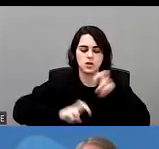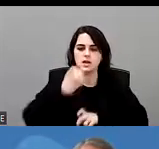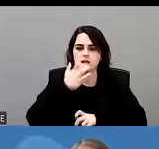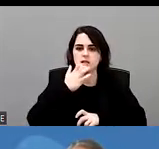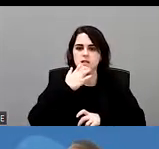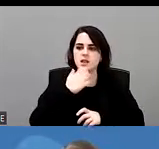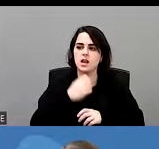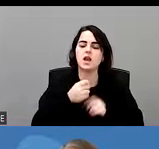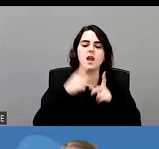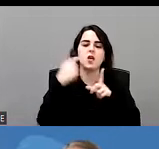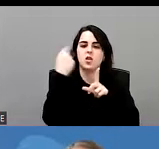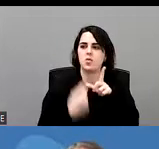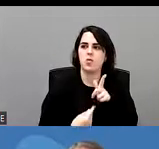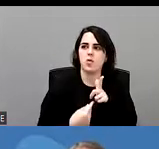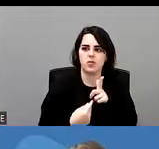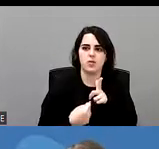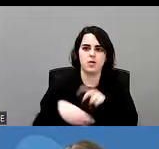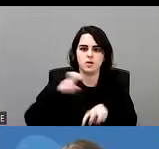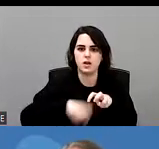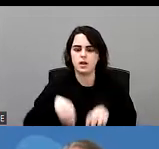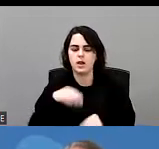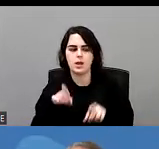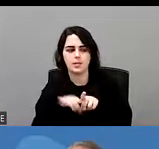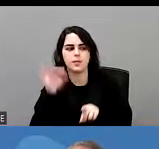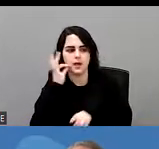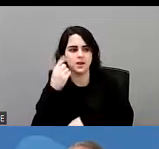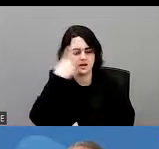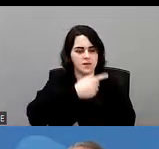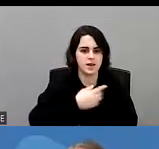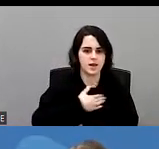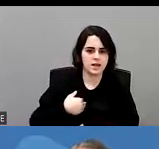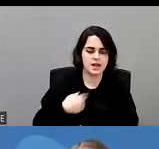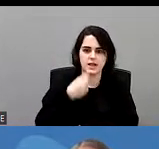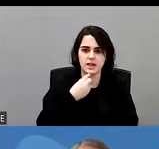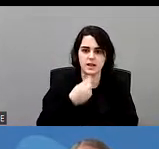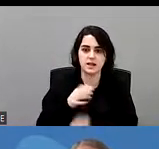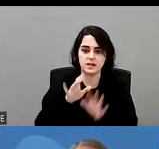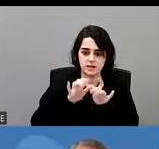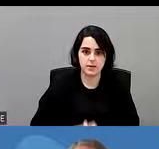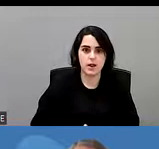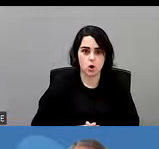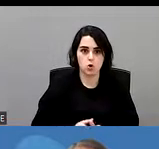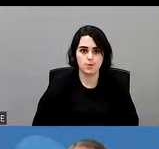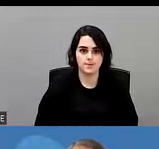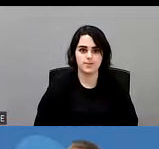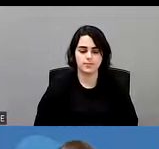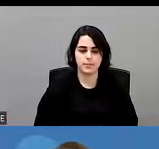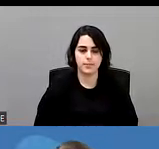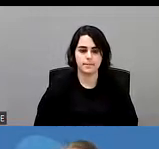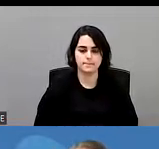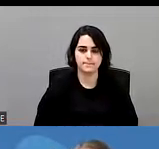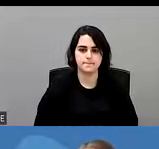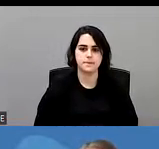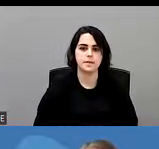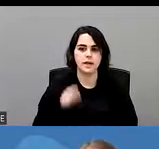el unicornio, que ha sido cuando ha mirado a la hermana sabía lo que ella quería decir y le ha dicho, pues escríbelo. Y ahí